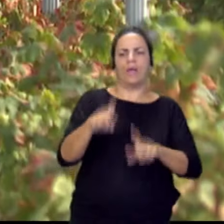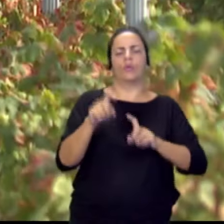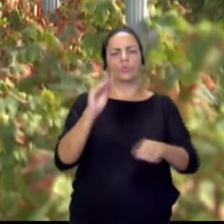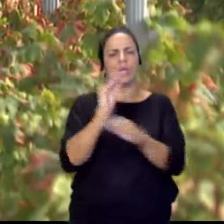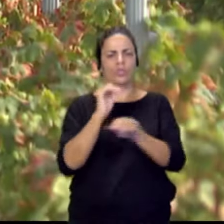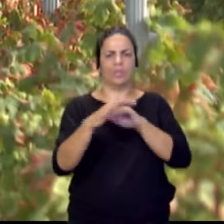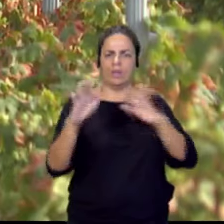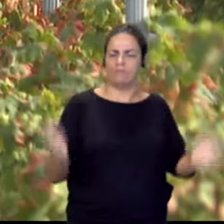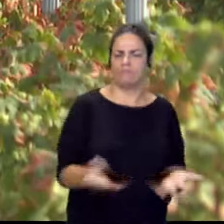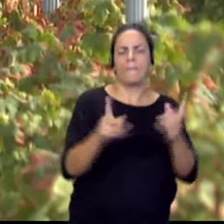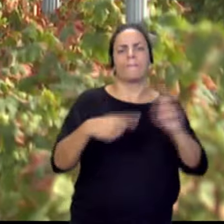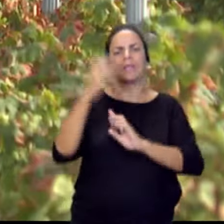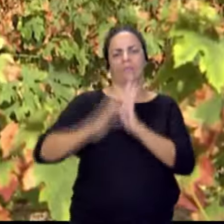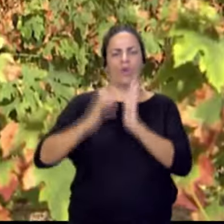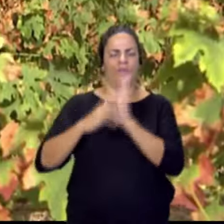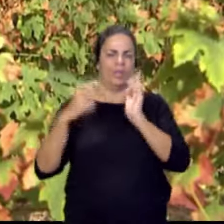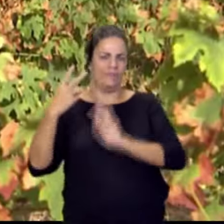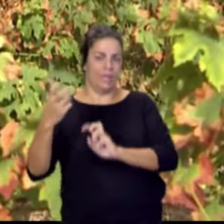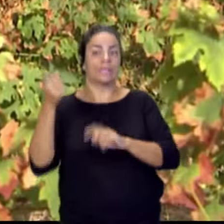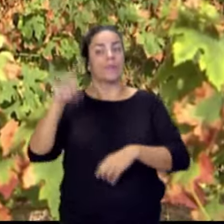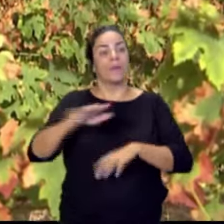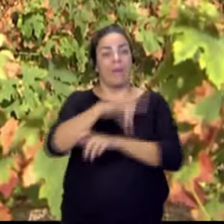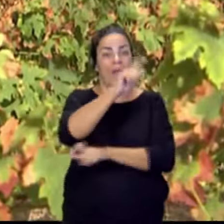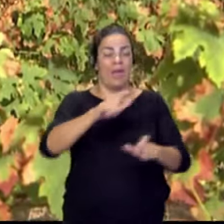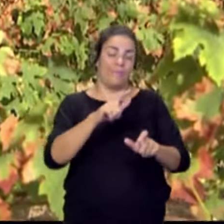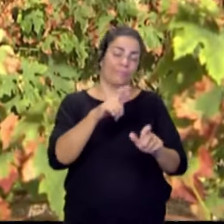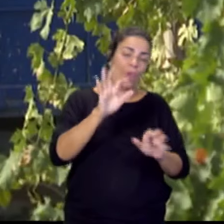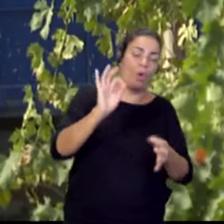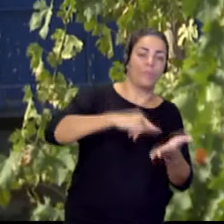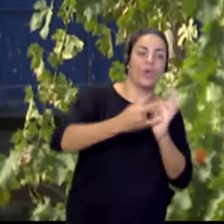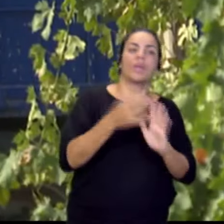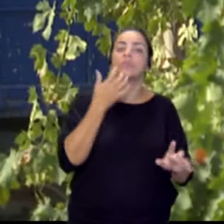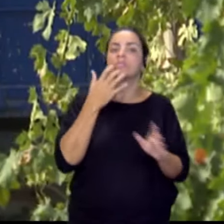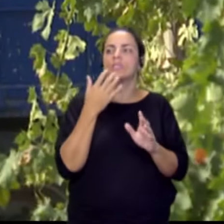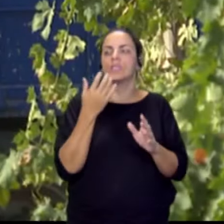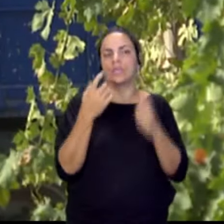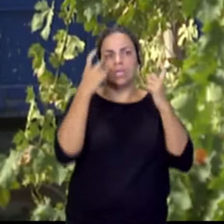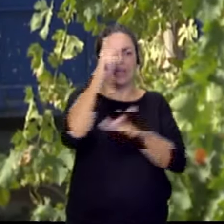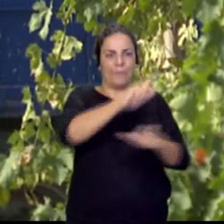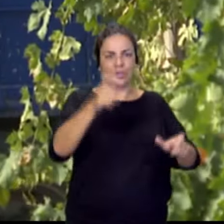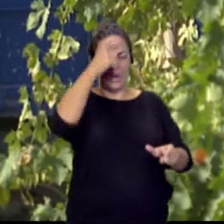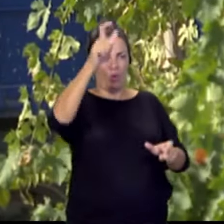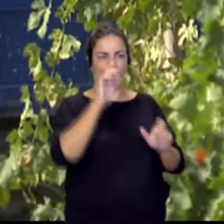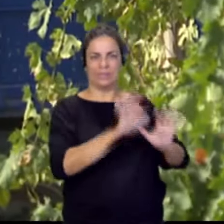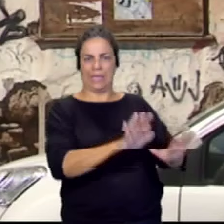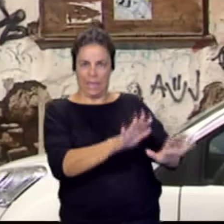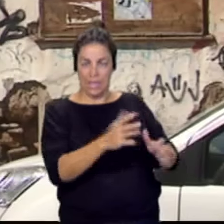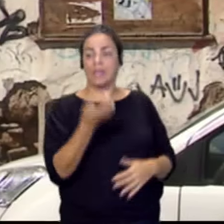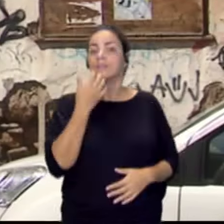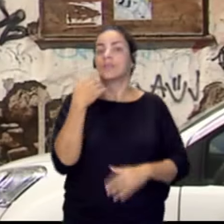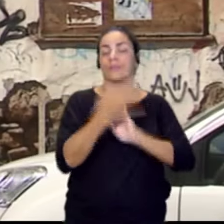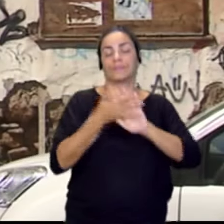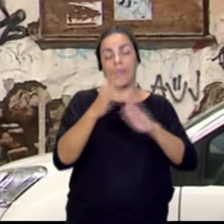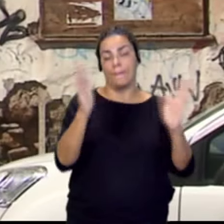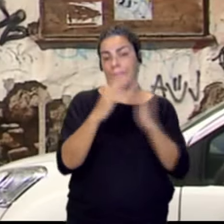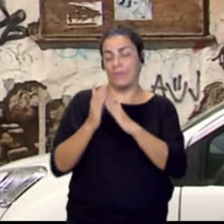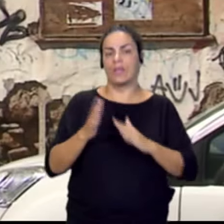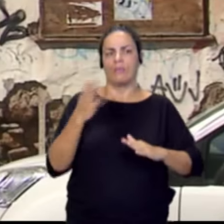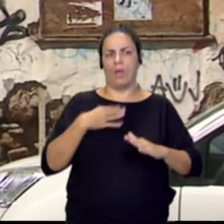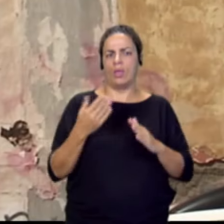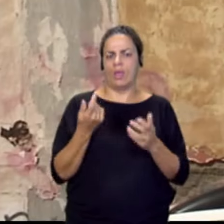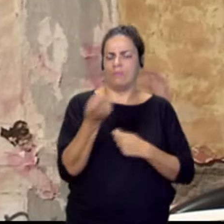sostenible, bonificaciones fiscales también para aquellos proyectos que combatan la despoblación rural. Si hablamos de viviendas, se incorporarán al mercado